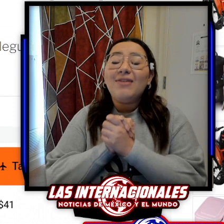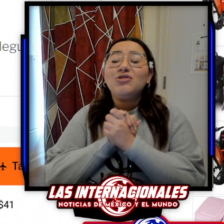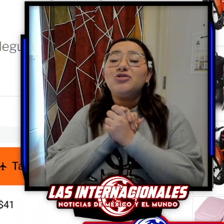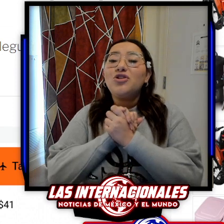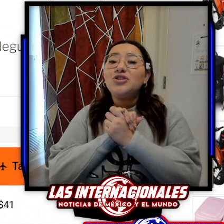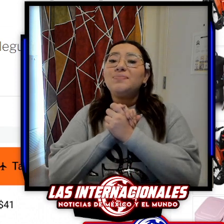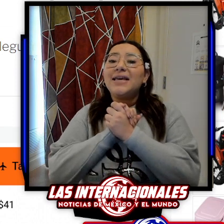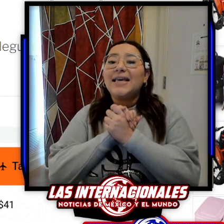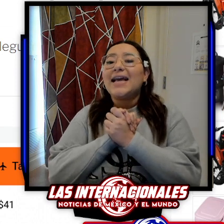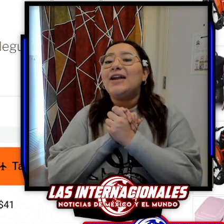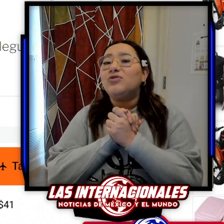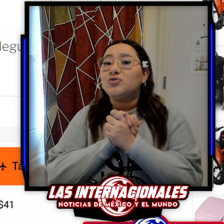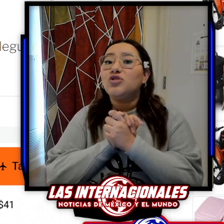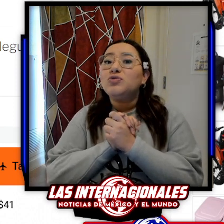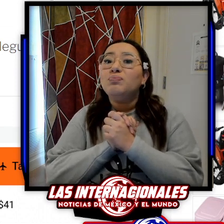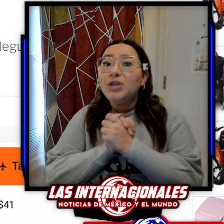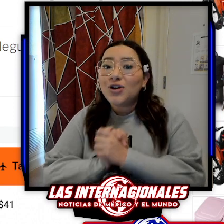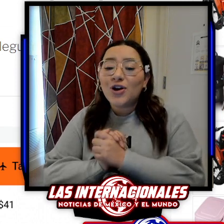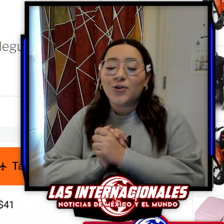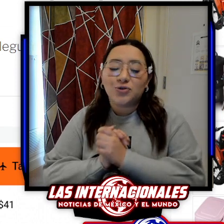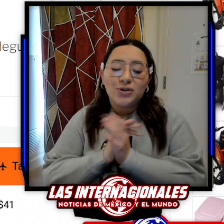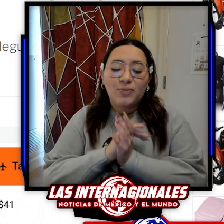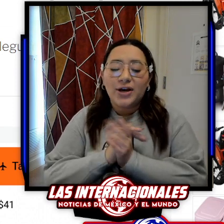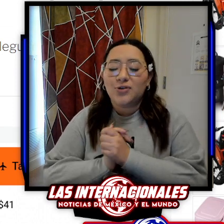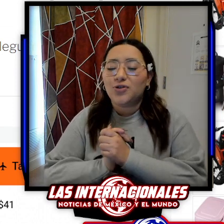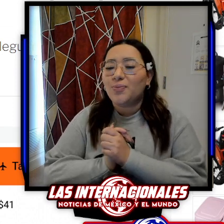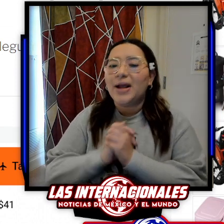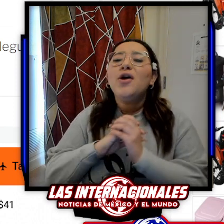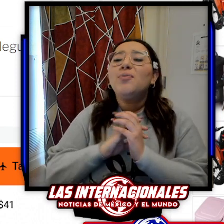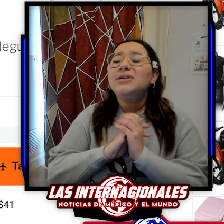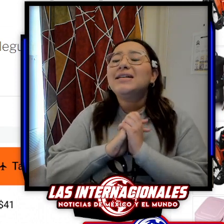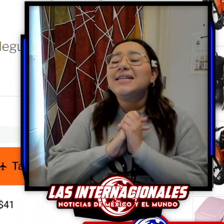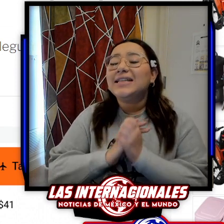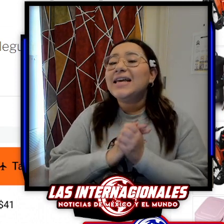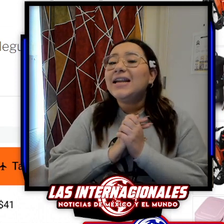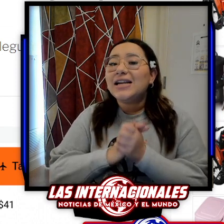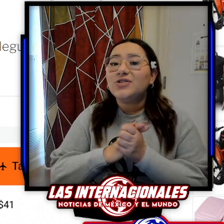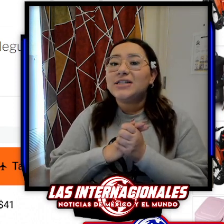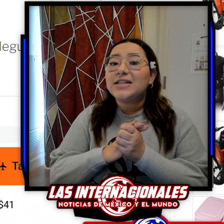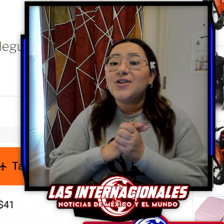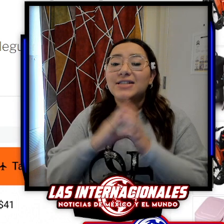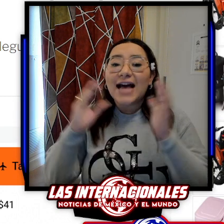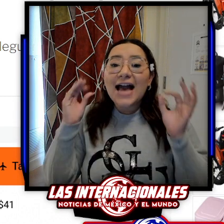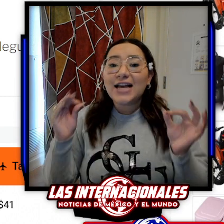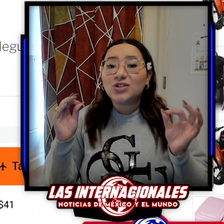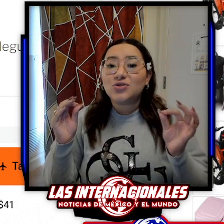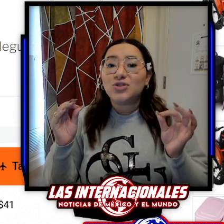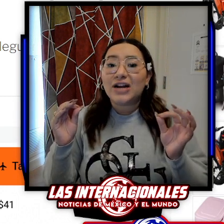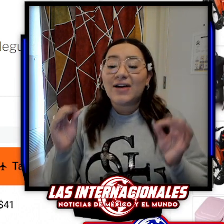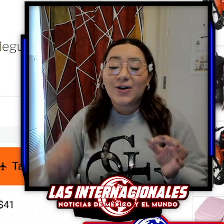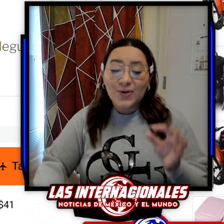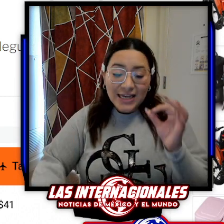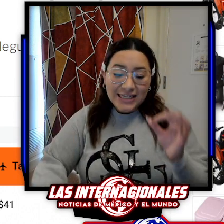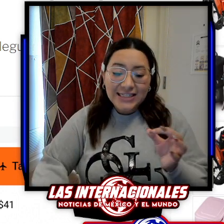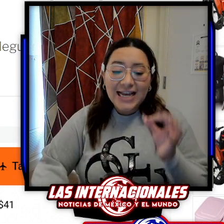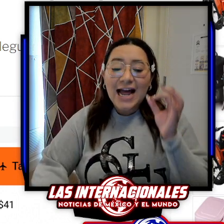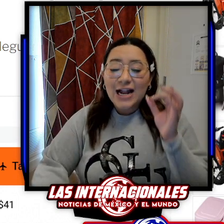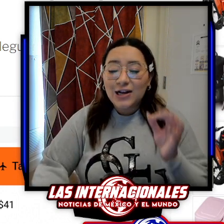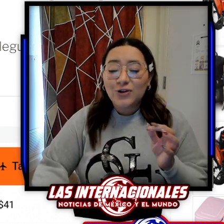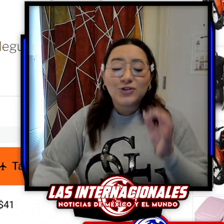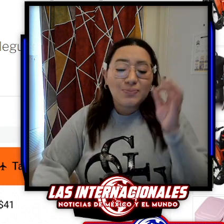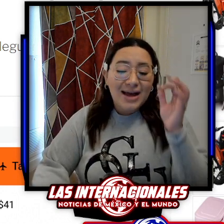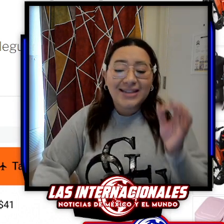estaban varados dos mexicanos, dos biólogos, una mujer y un hombre. Pues la Secretaría de Relaciones Exteriores ha hecho su trabajo y